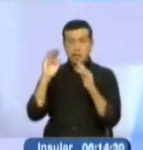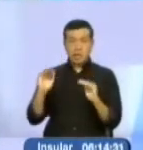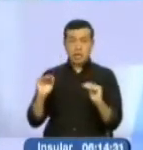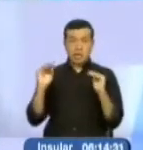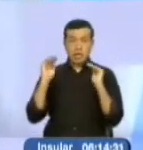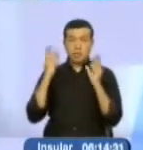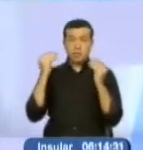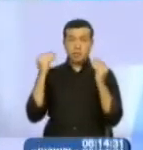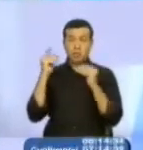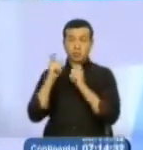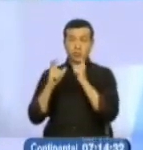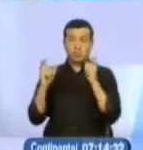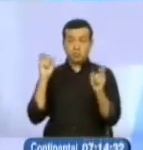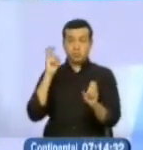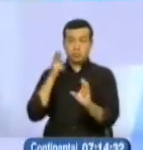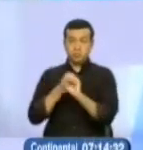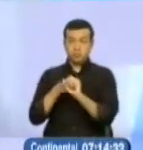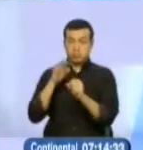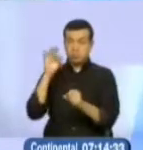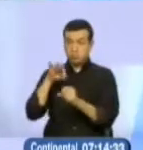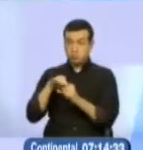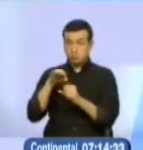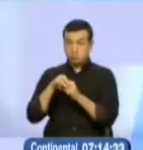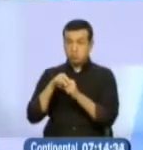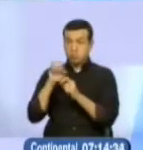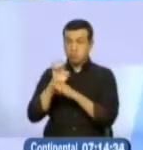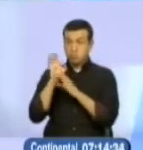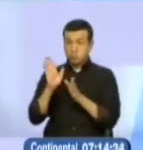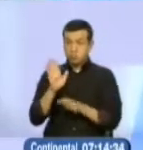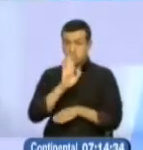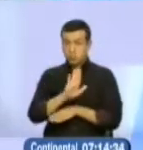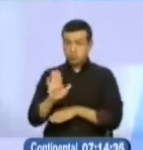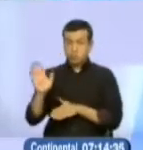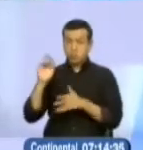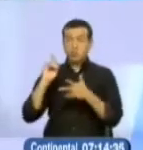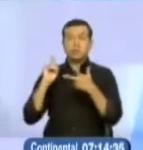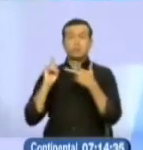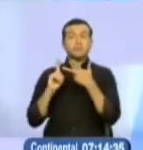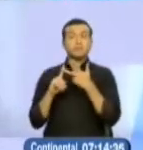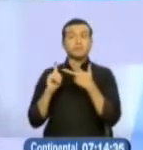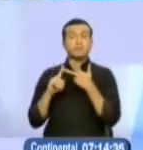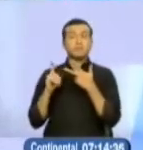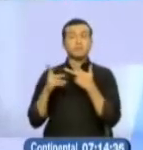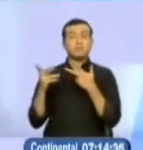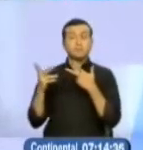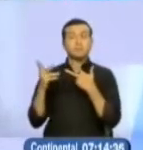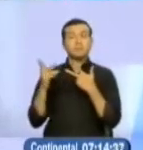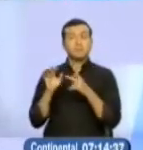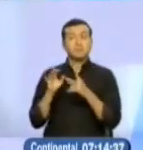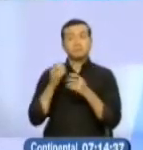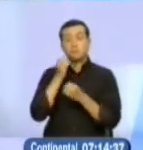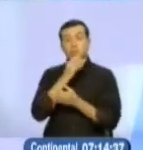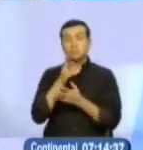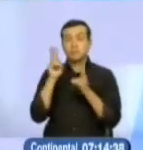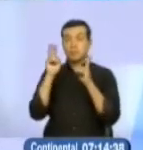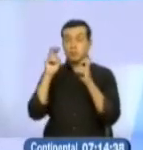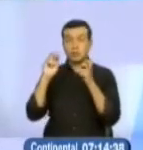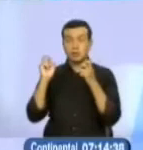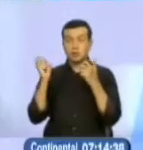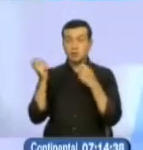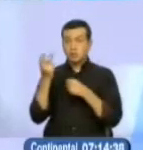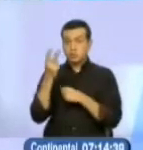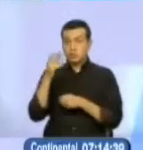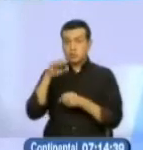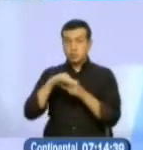participación electoral de los ecuatorianos y también se destacó en la segunda vuelta